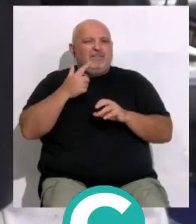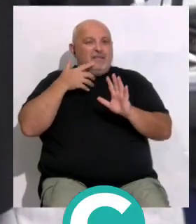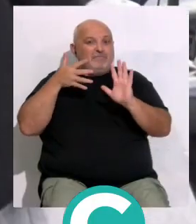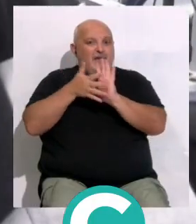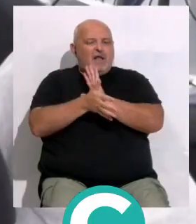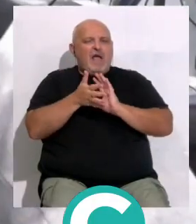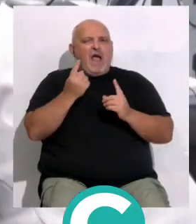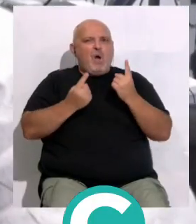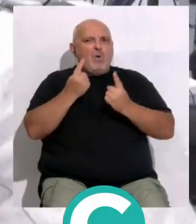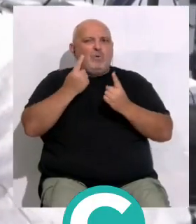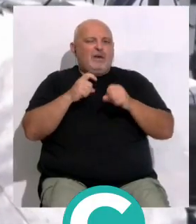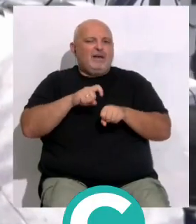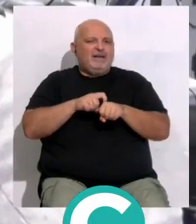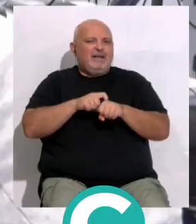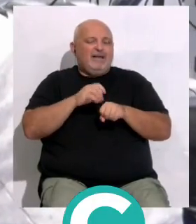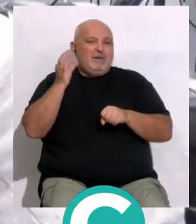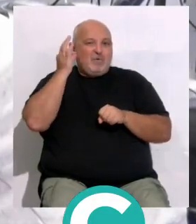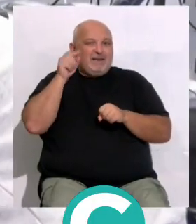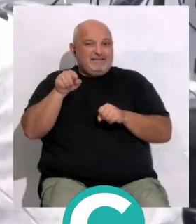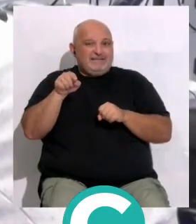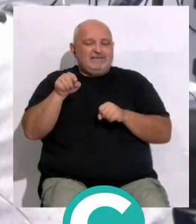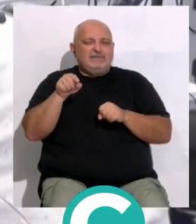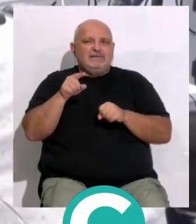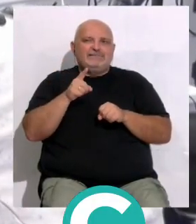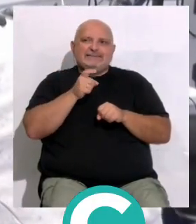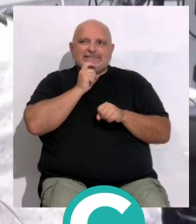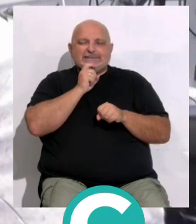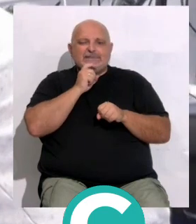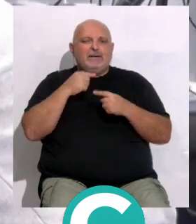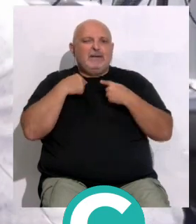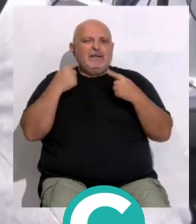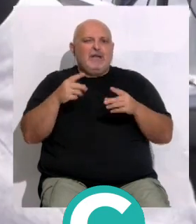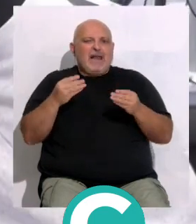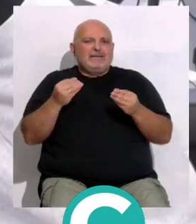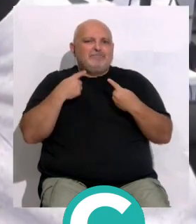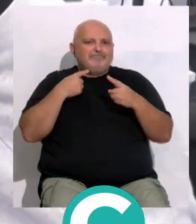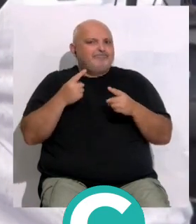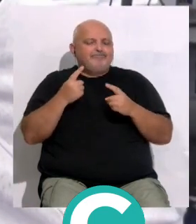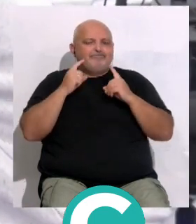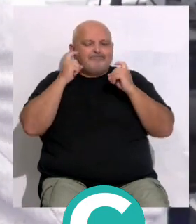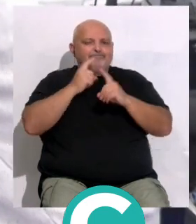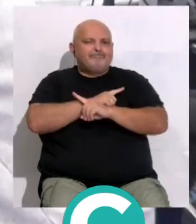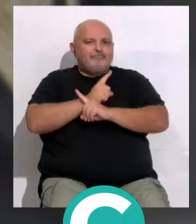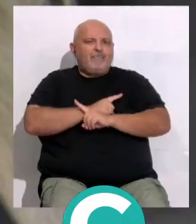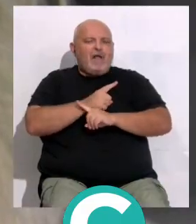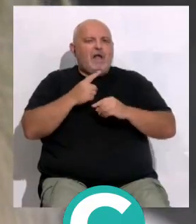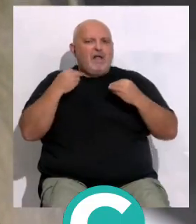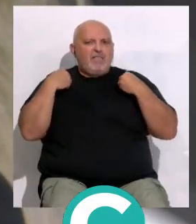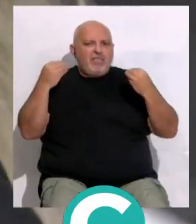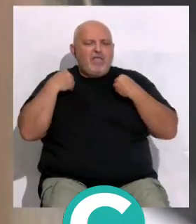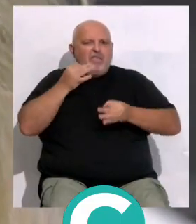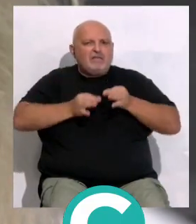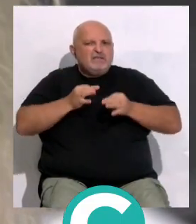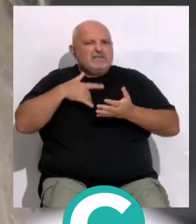explican que hay algunas características de las mujeres que dificultan la pérdida de grasa, pese a realizar ejercicio físico y